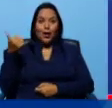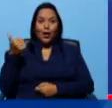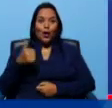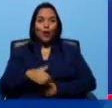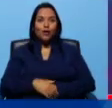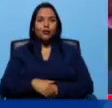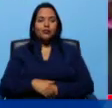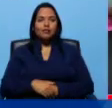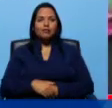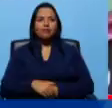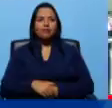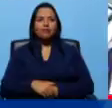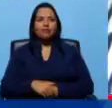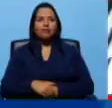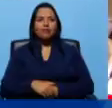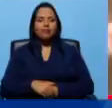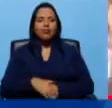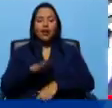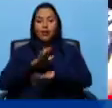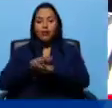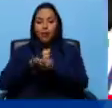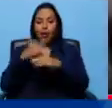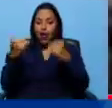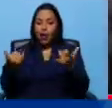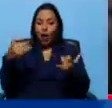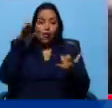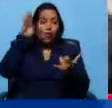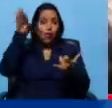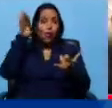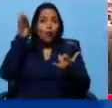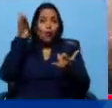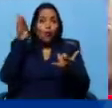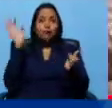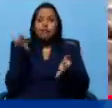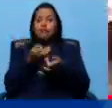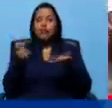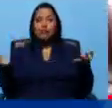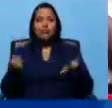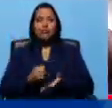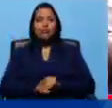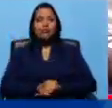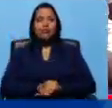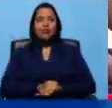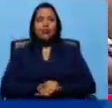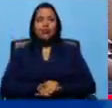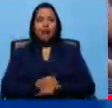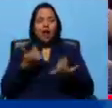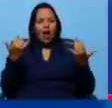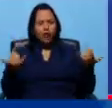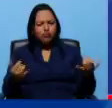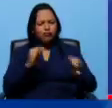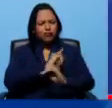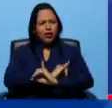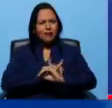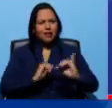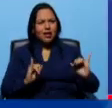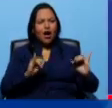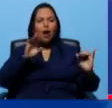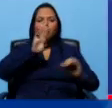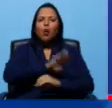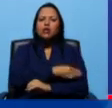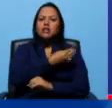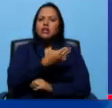será mejor, porque lo que viene es maravilloso. Vamos a cerrar con